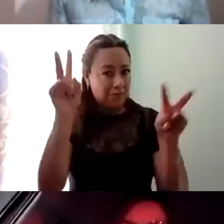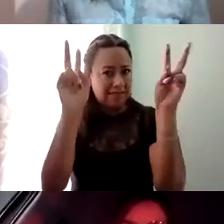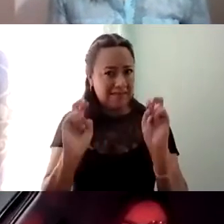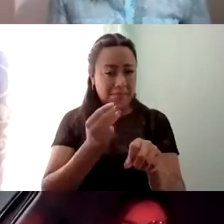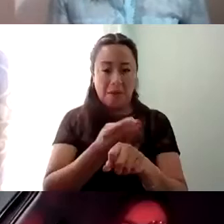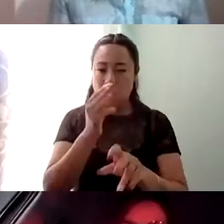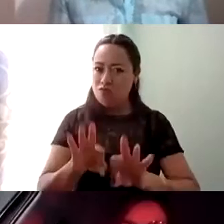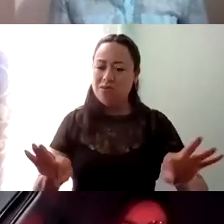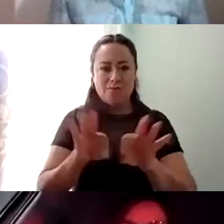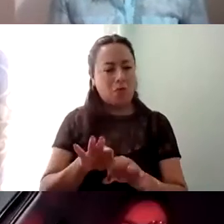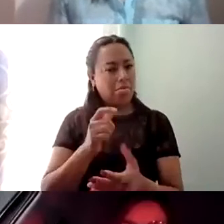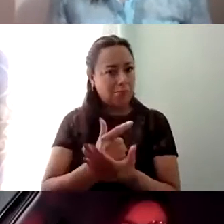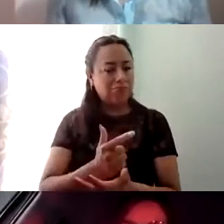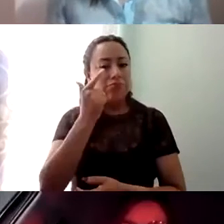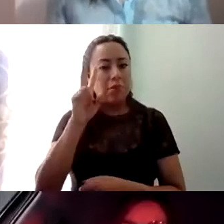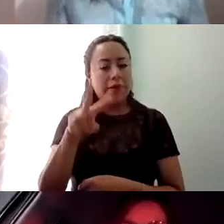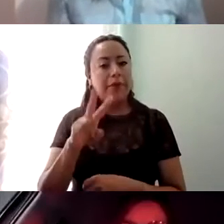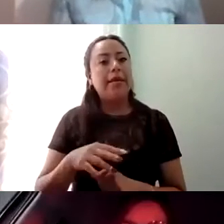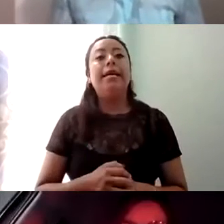niñas y adolescentes en el ámbito digital.